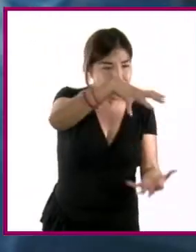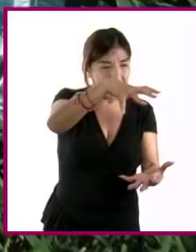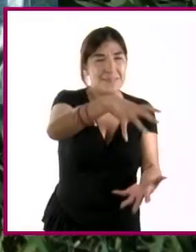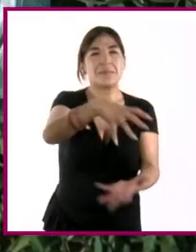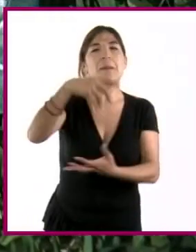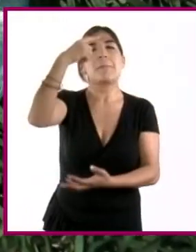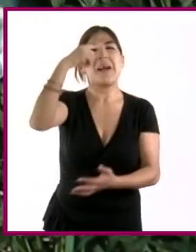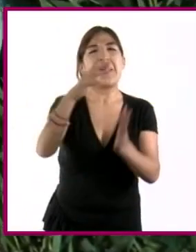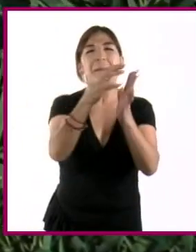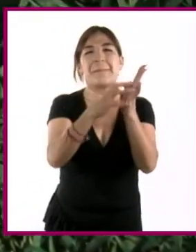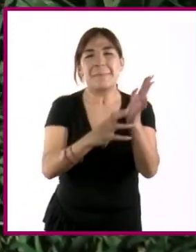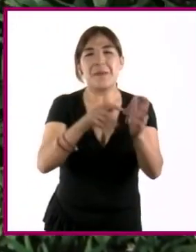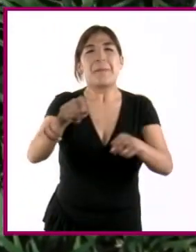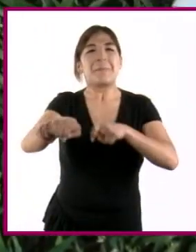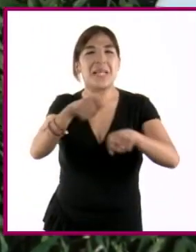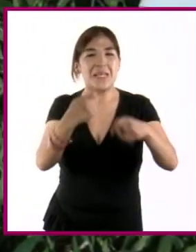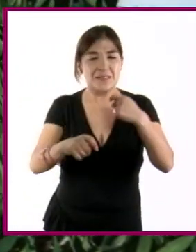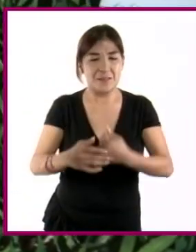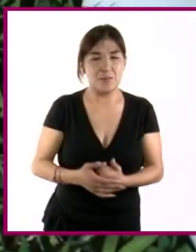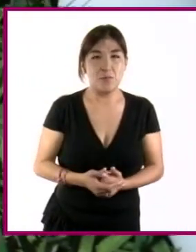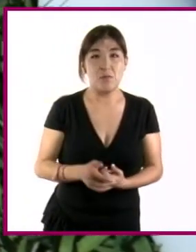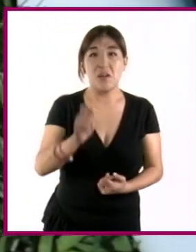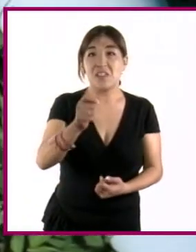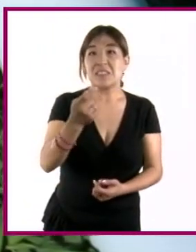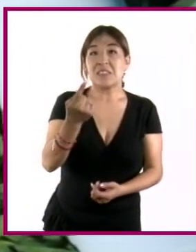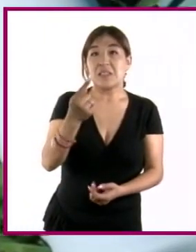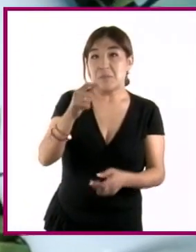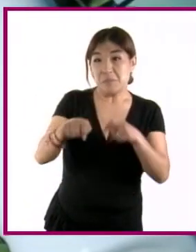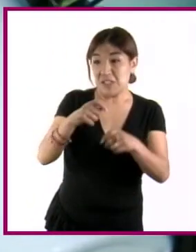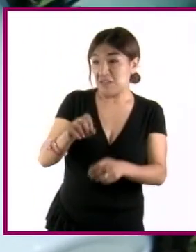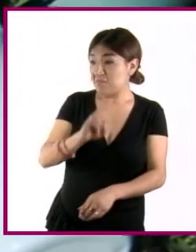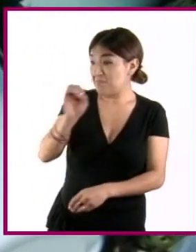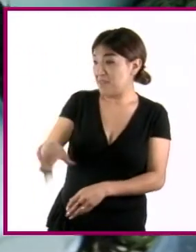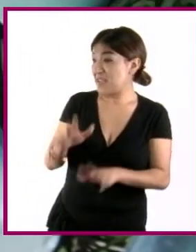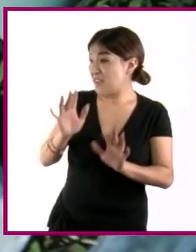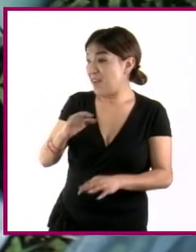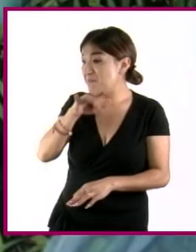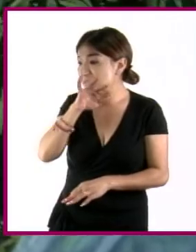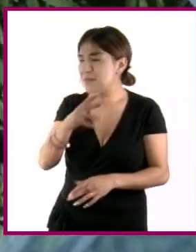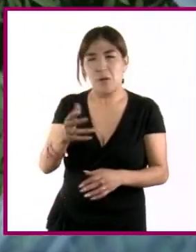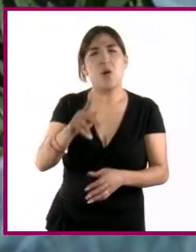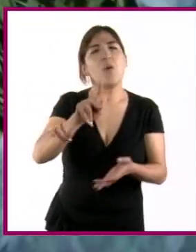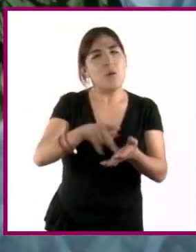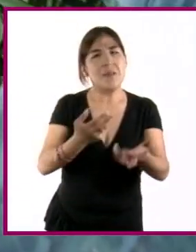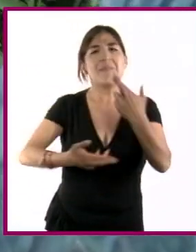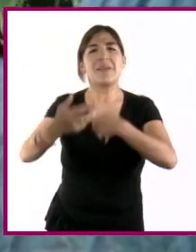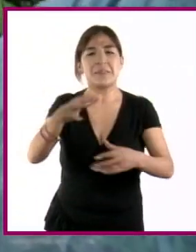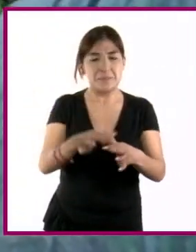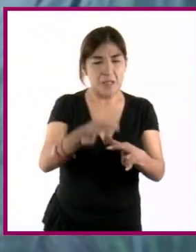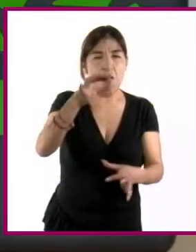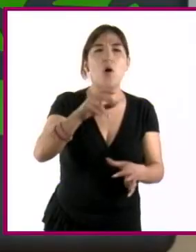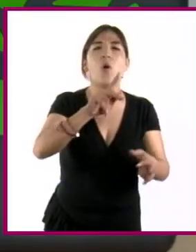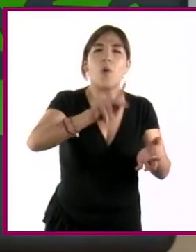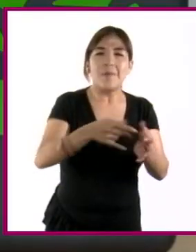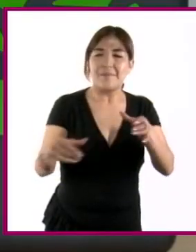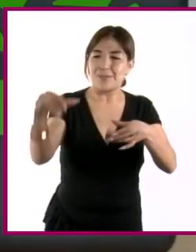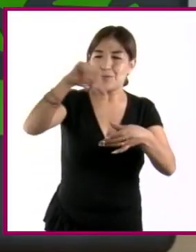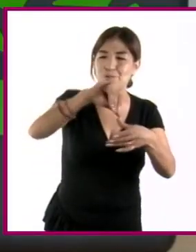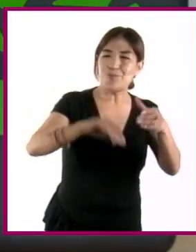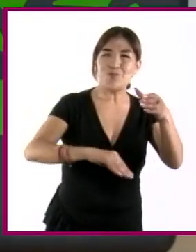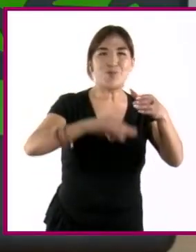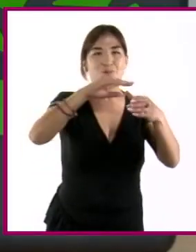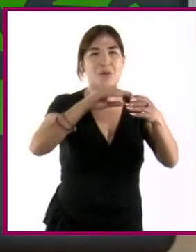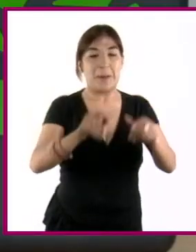embalaje. Deja de consumir plástico de un solo uso. Cambia botellas desechables de agua por envases rellenables. Deposita